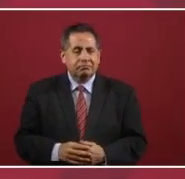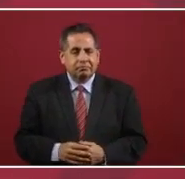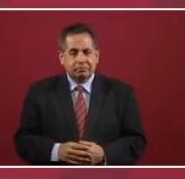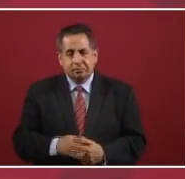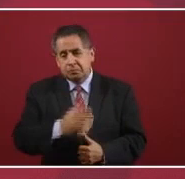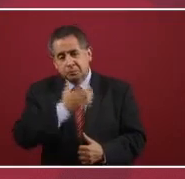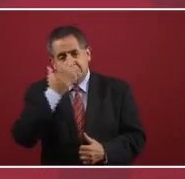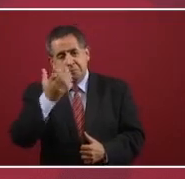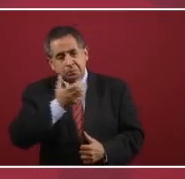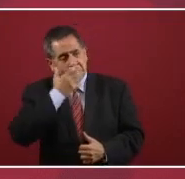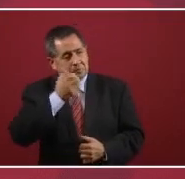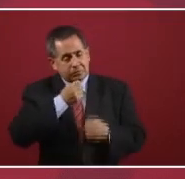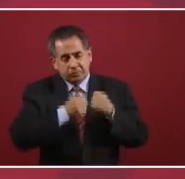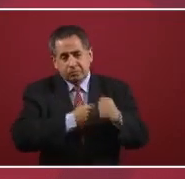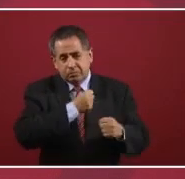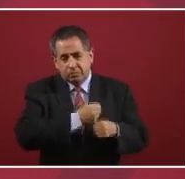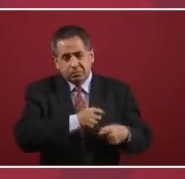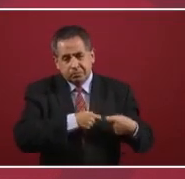costumbres,